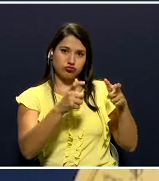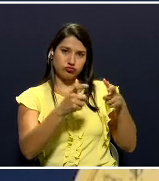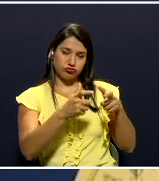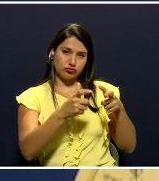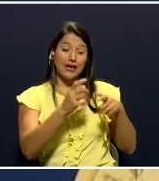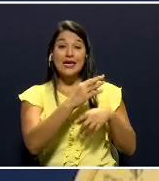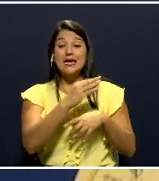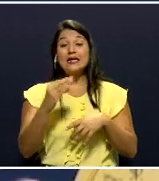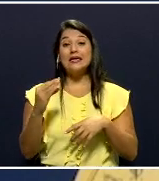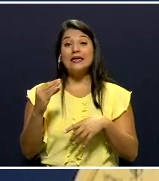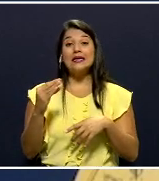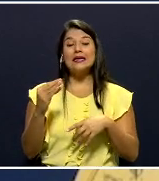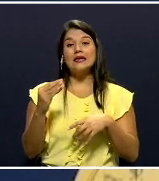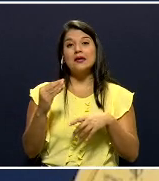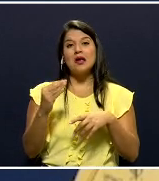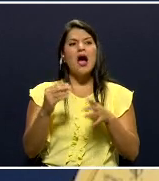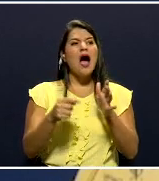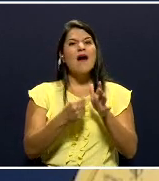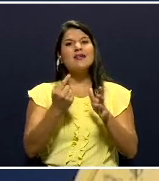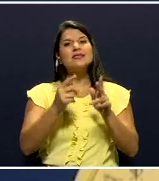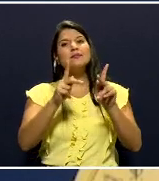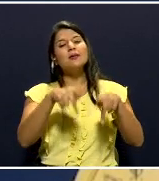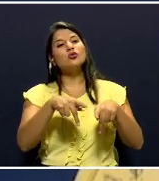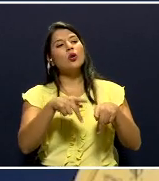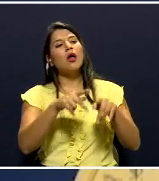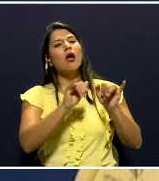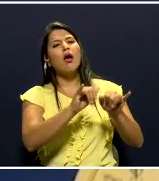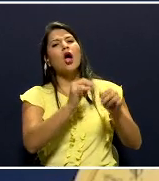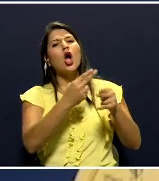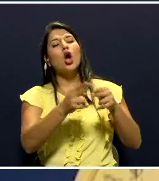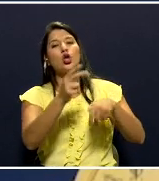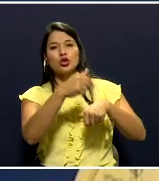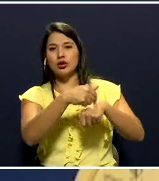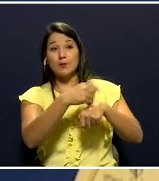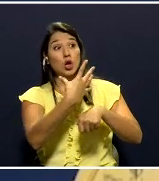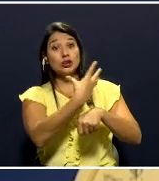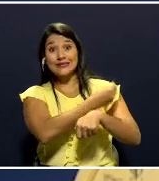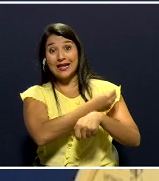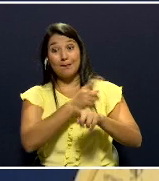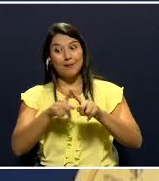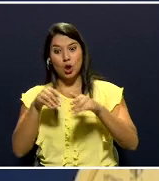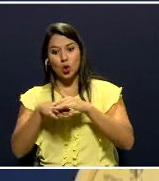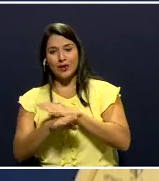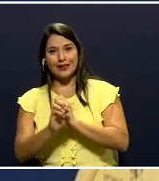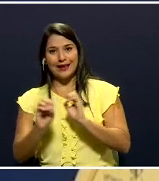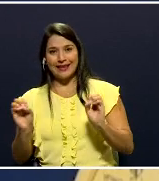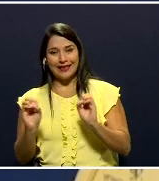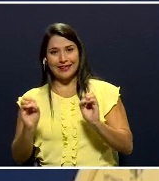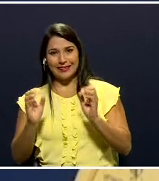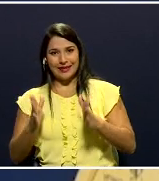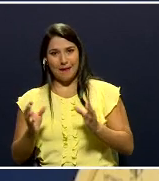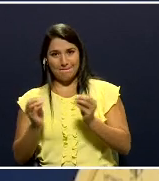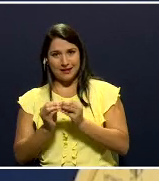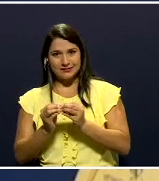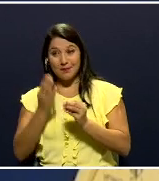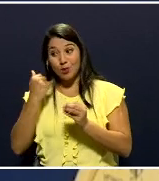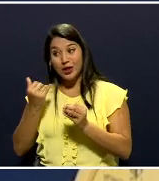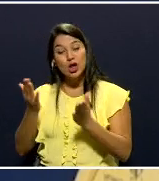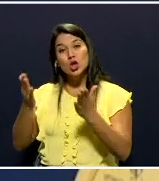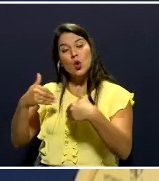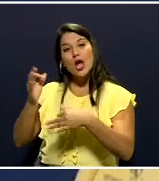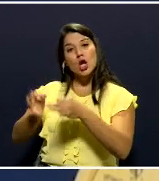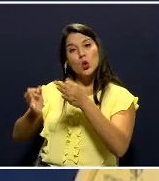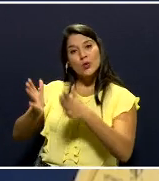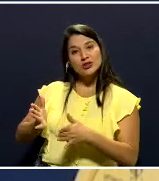además son de paso y que no son de permanencia total y absoluta. En ese sentido, aún tenemos